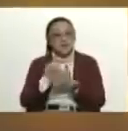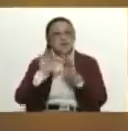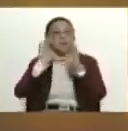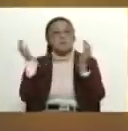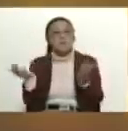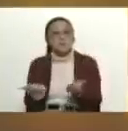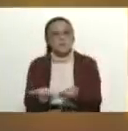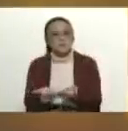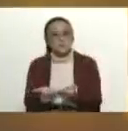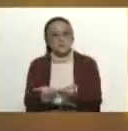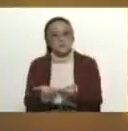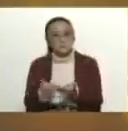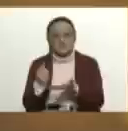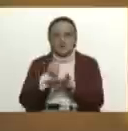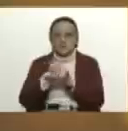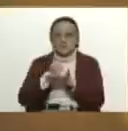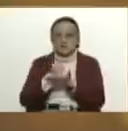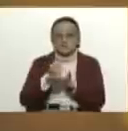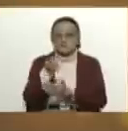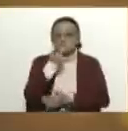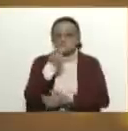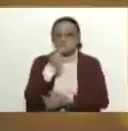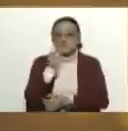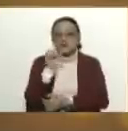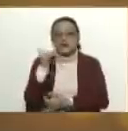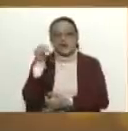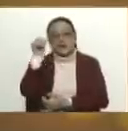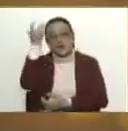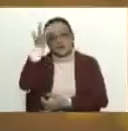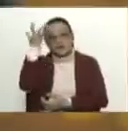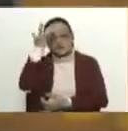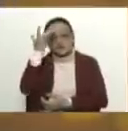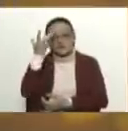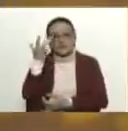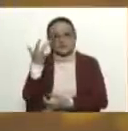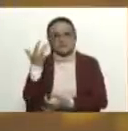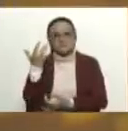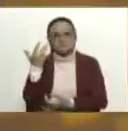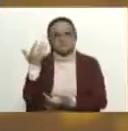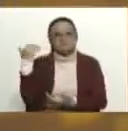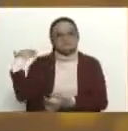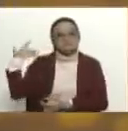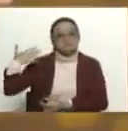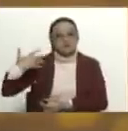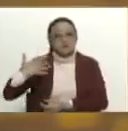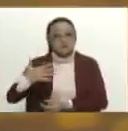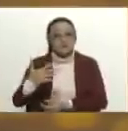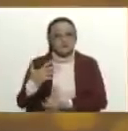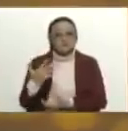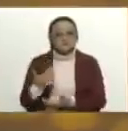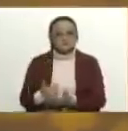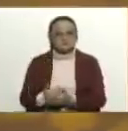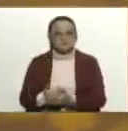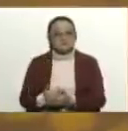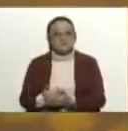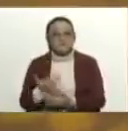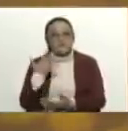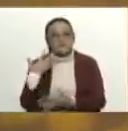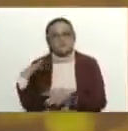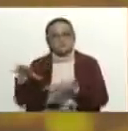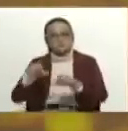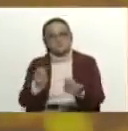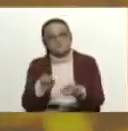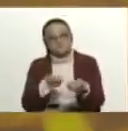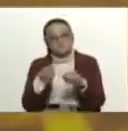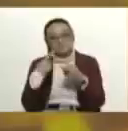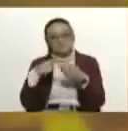Los fármacos que se producen en Occidente han sido hegemónicos, lamentablemente, y por décadas para no decir signos, han buscado dominar con